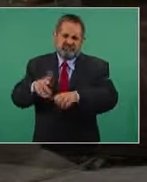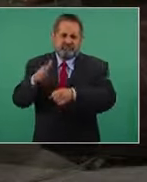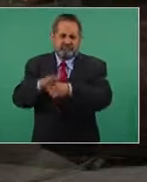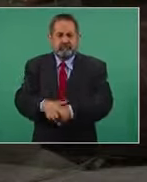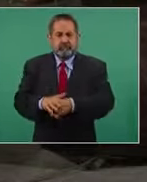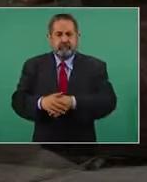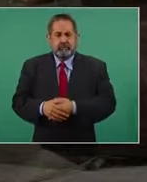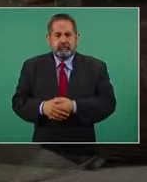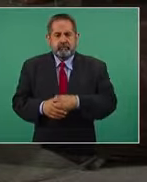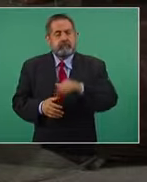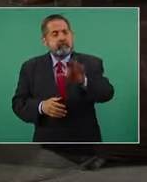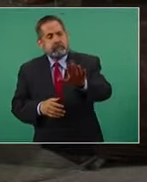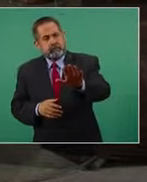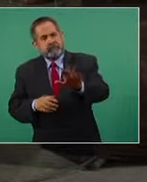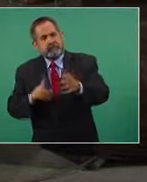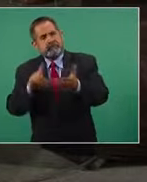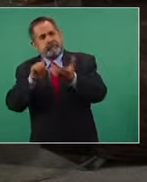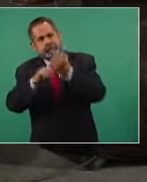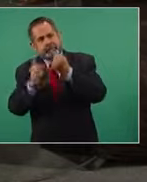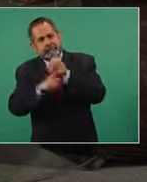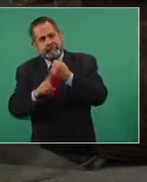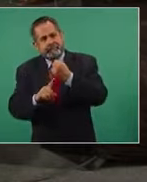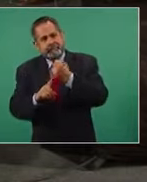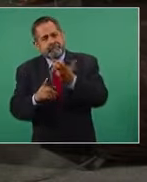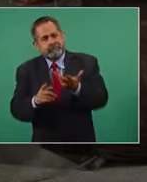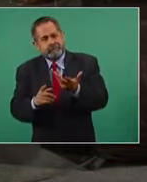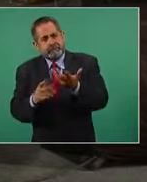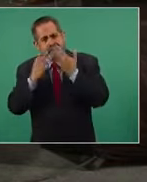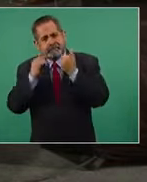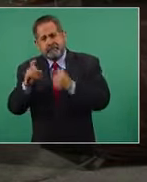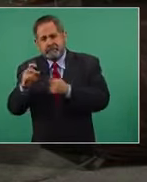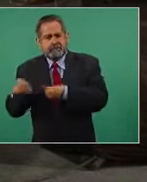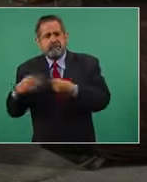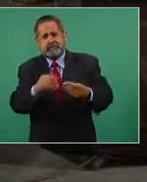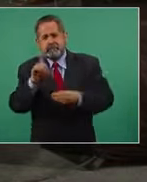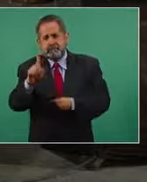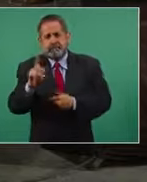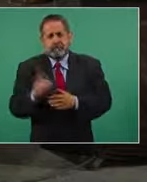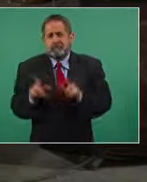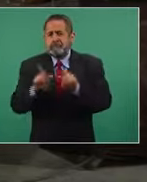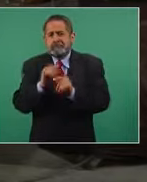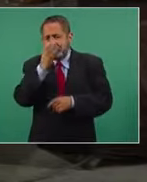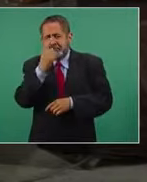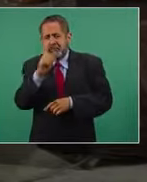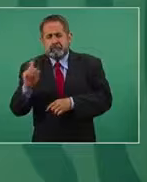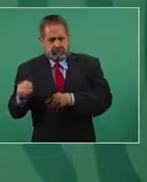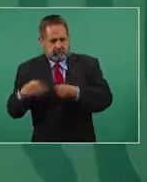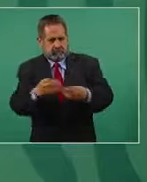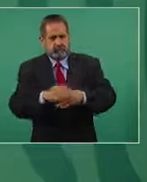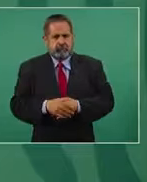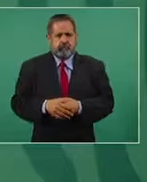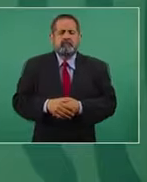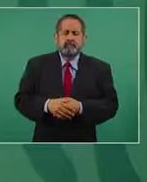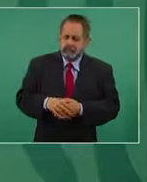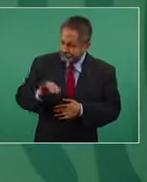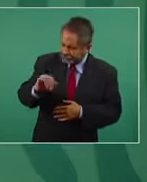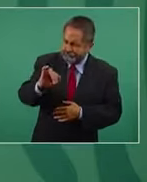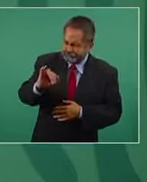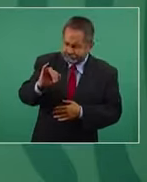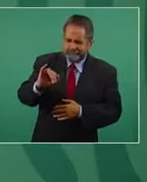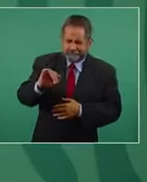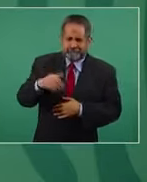Mientras resuelve el problema de fondo, que le suministren agua, sí, es lo mínimo que están pidiendo. Lo estamos haciendo, lo vamos a